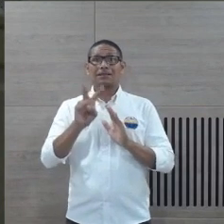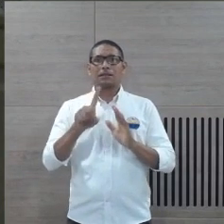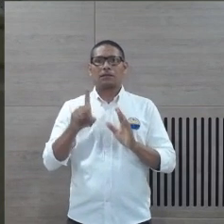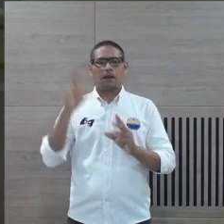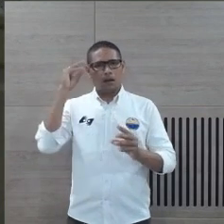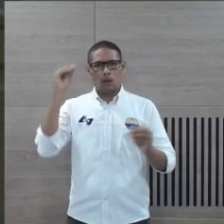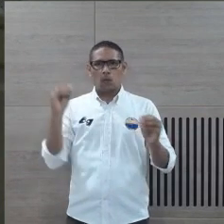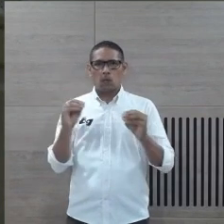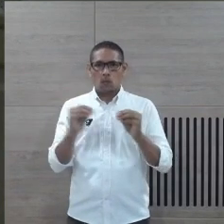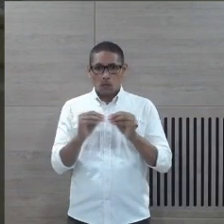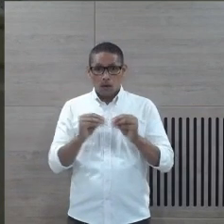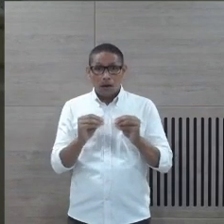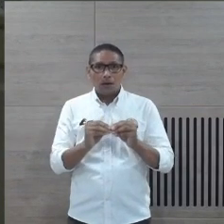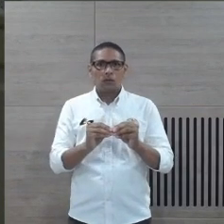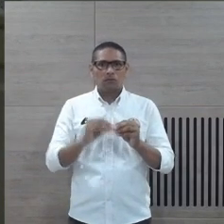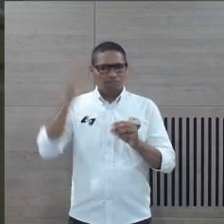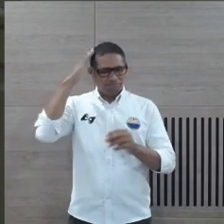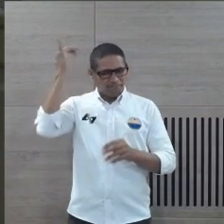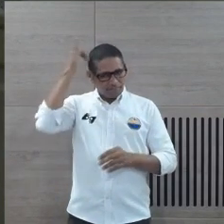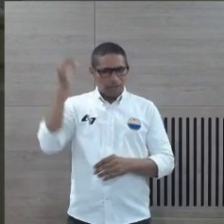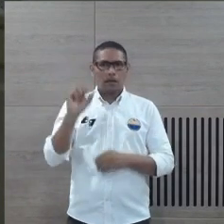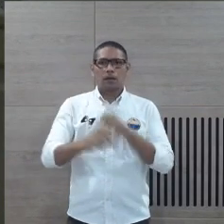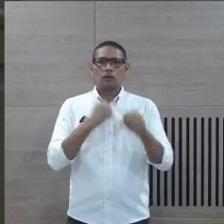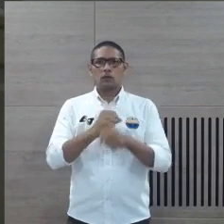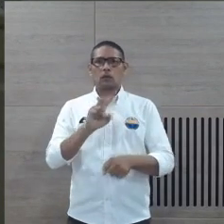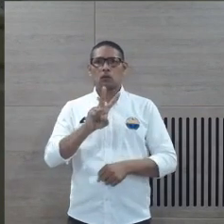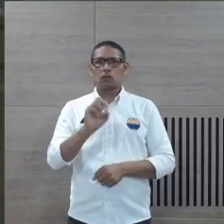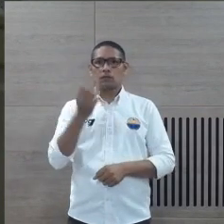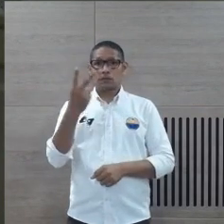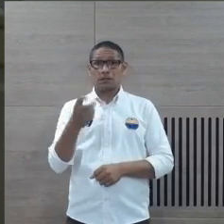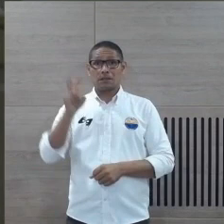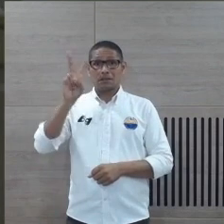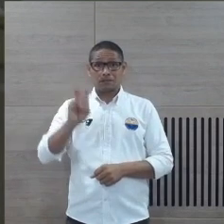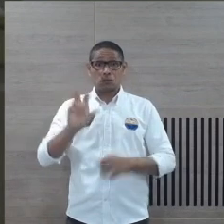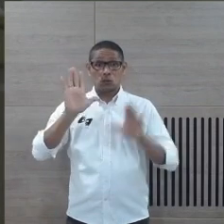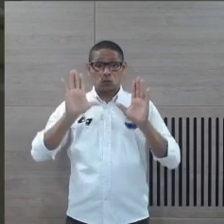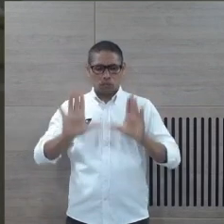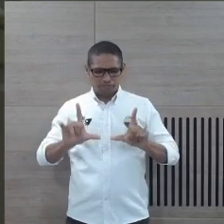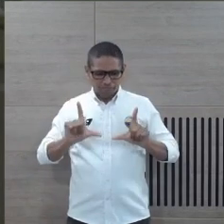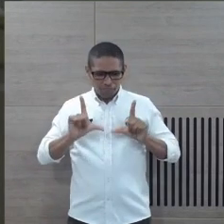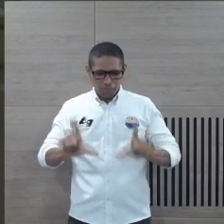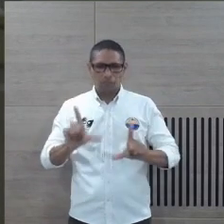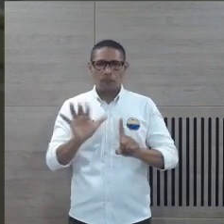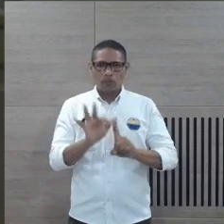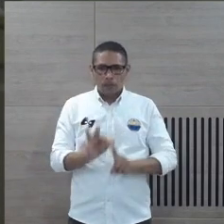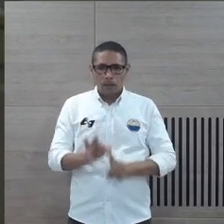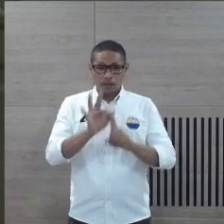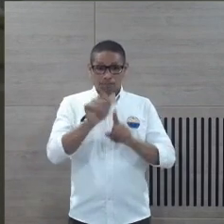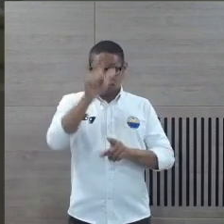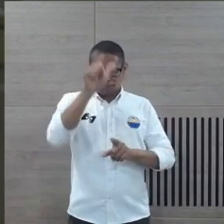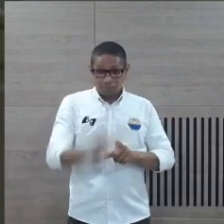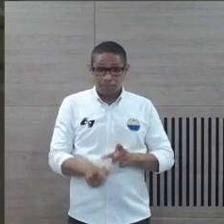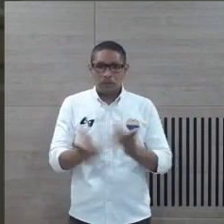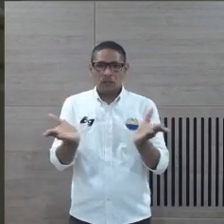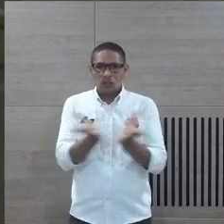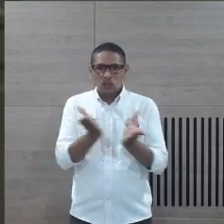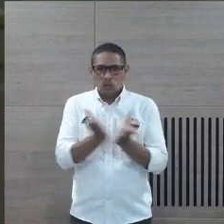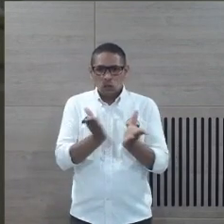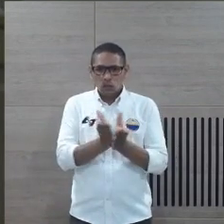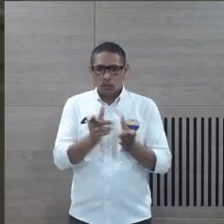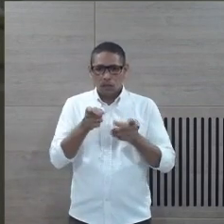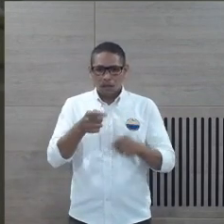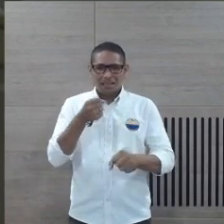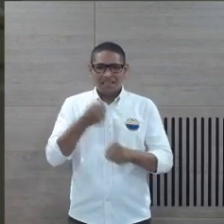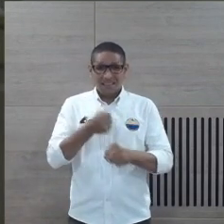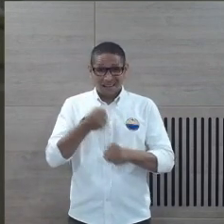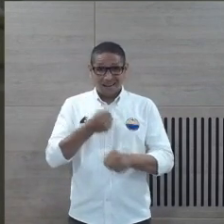grado debe incluir una mención de reconocimiento al estudiante que cumpla el requisito de trabajo de grado con algunas de las siguientes modalidades: